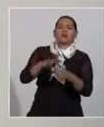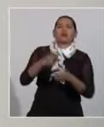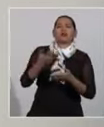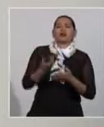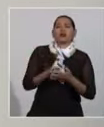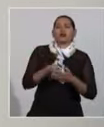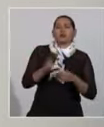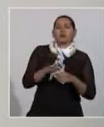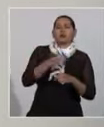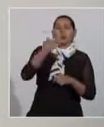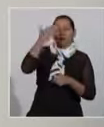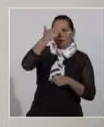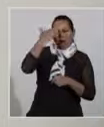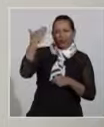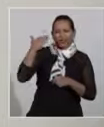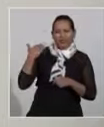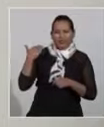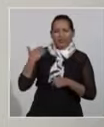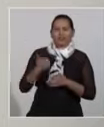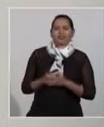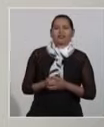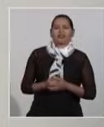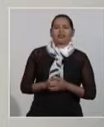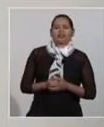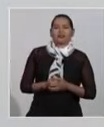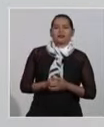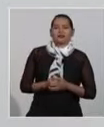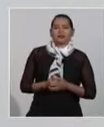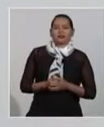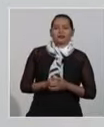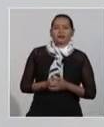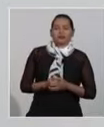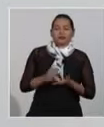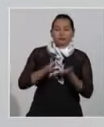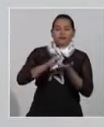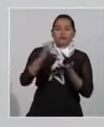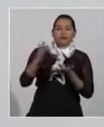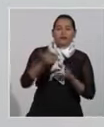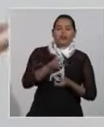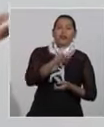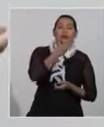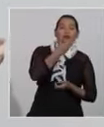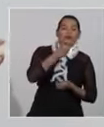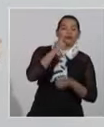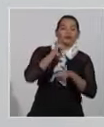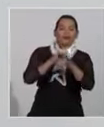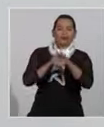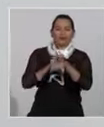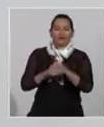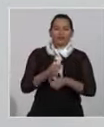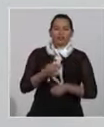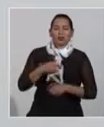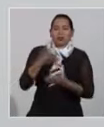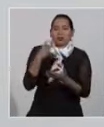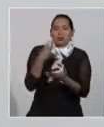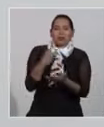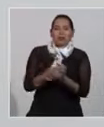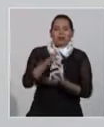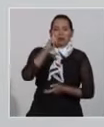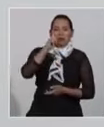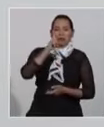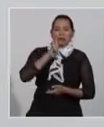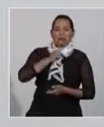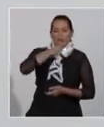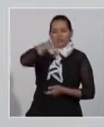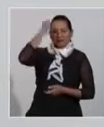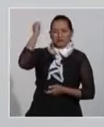Erika Alonso de la coalición Por Puebla al Frente. Adelante. Gracias, amigas y amigos. Soy la única candidata al gobierno del estado que ha